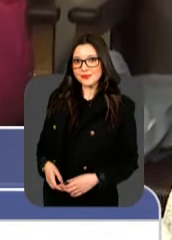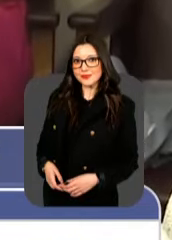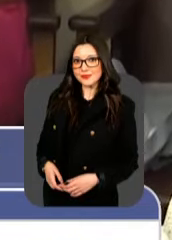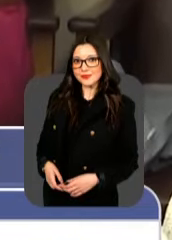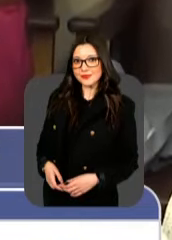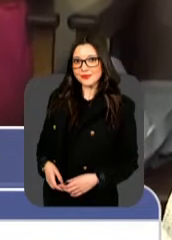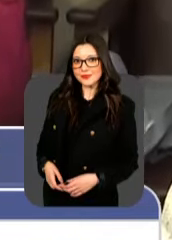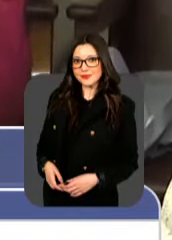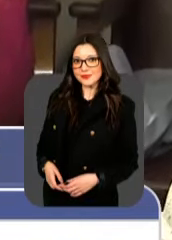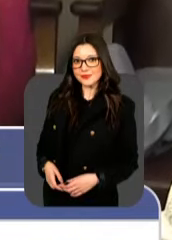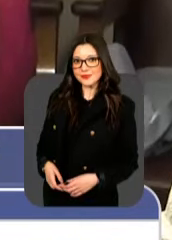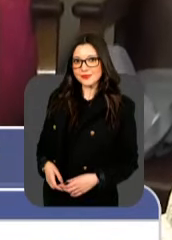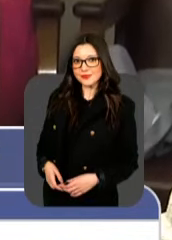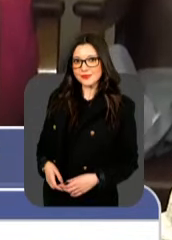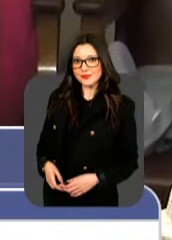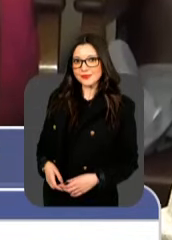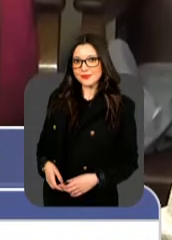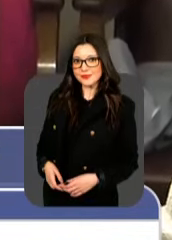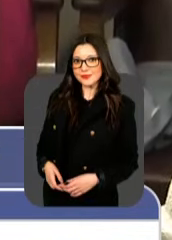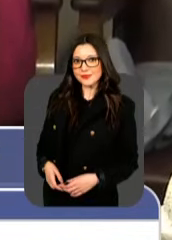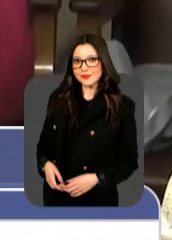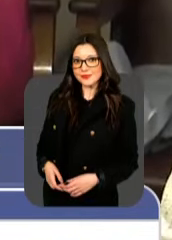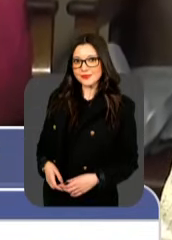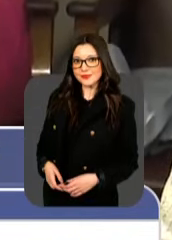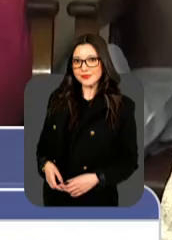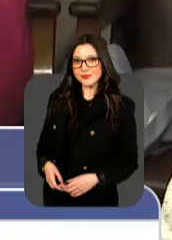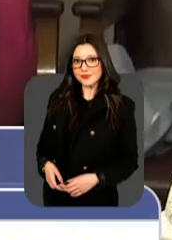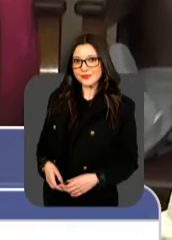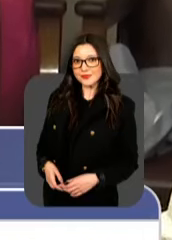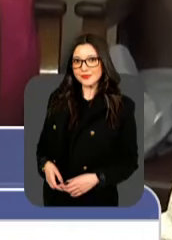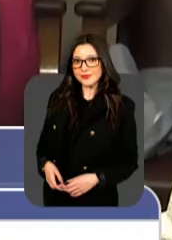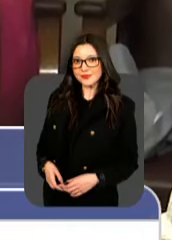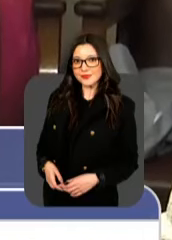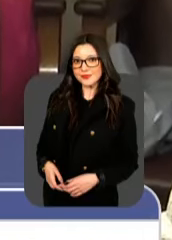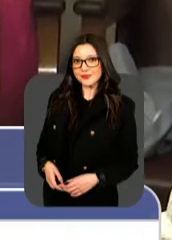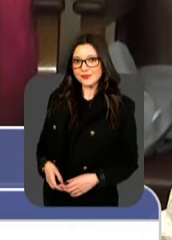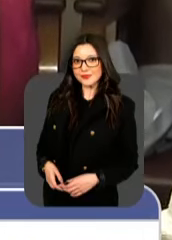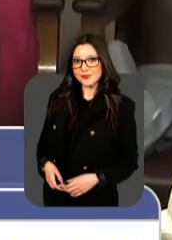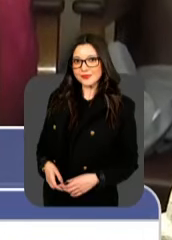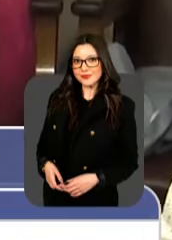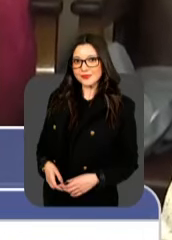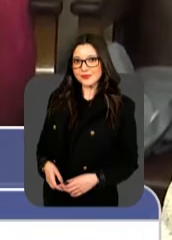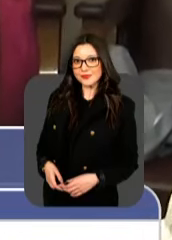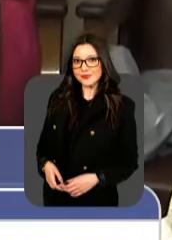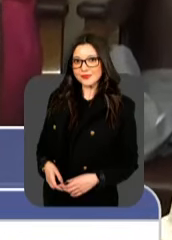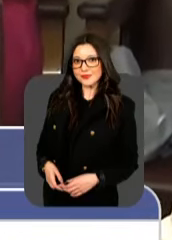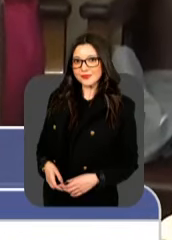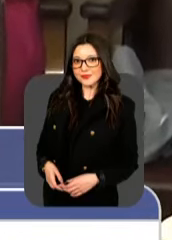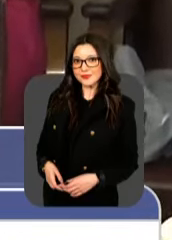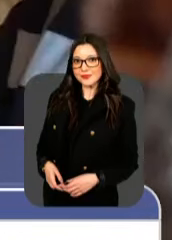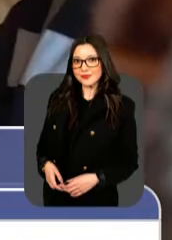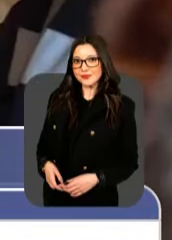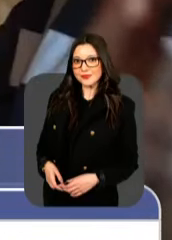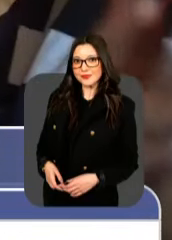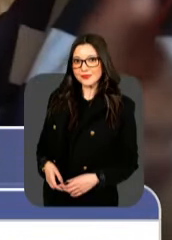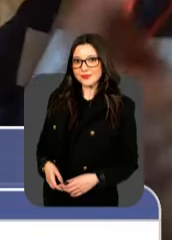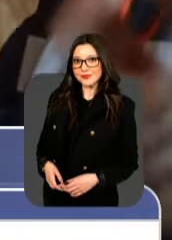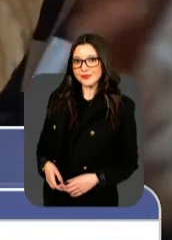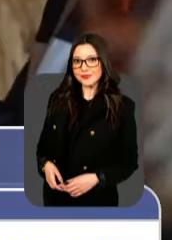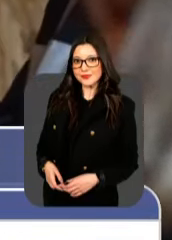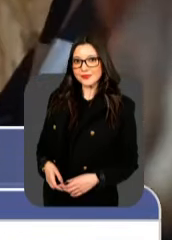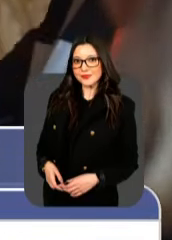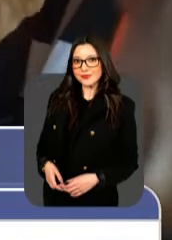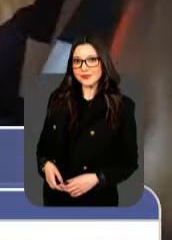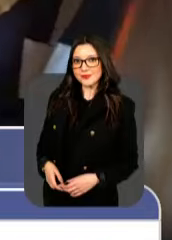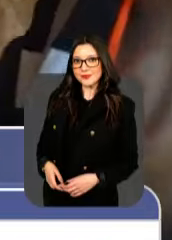caso Monsalve y acá desde el partido del ahora suspendido militante socialista que es Manuel Monsalve